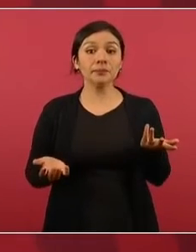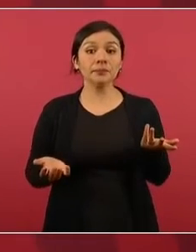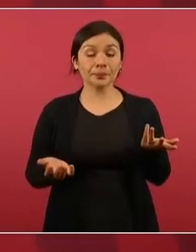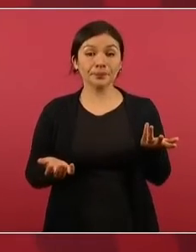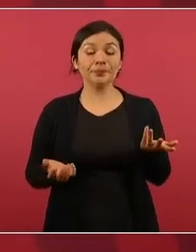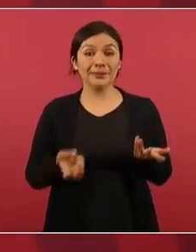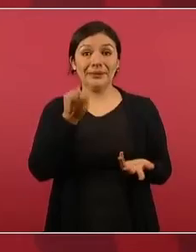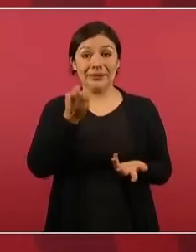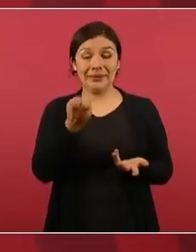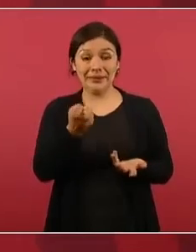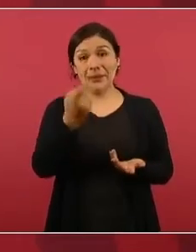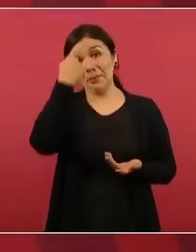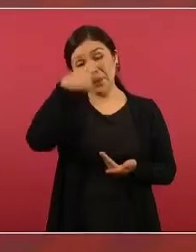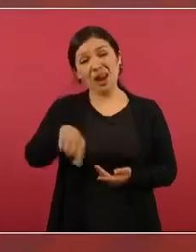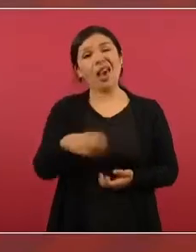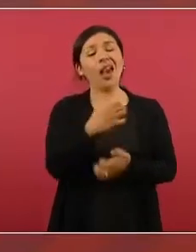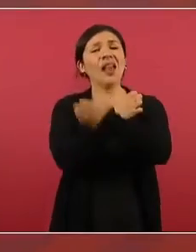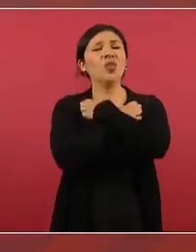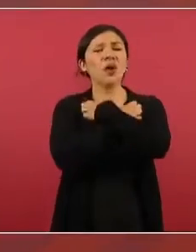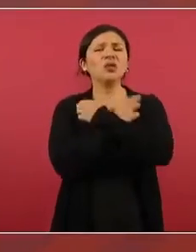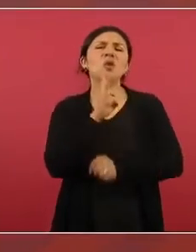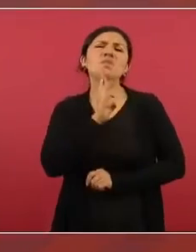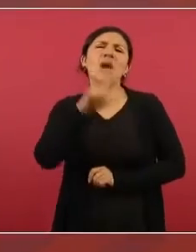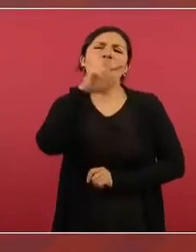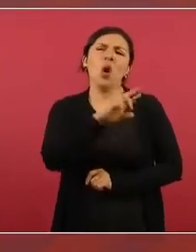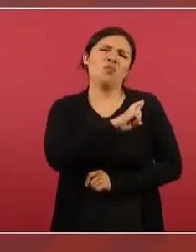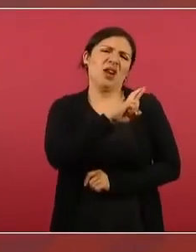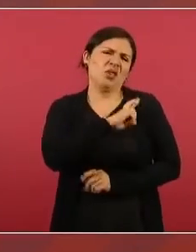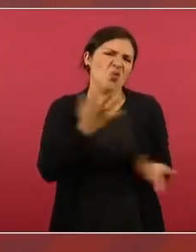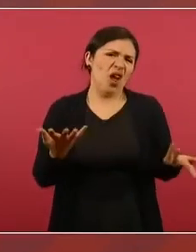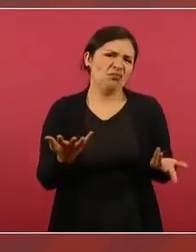la privatización de la educación, de la salud,